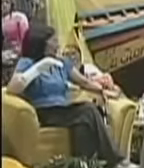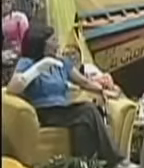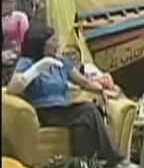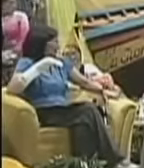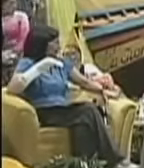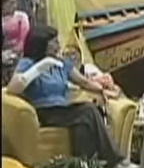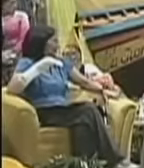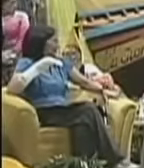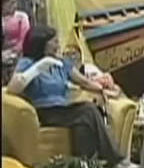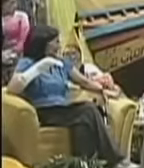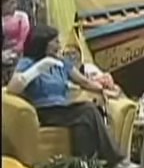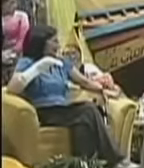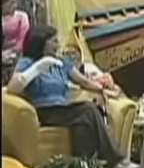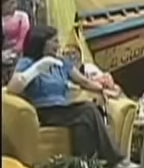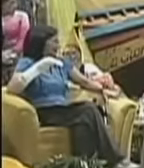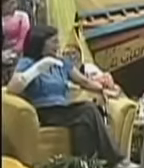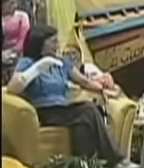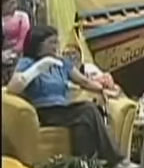El eco.